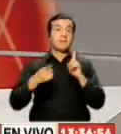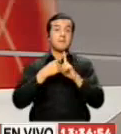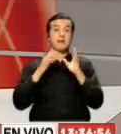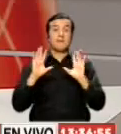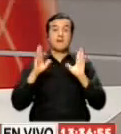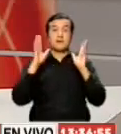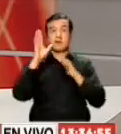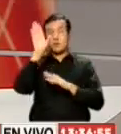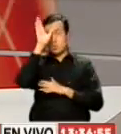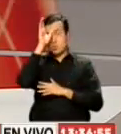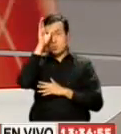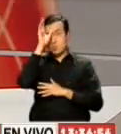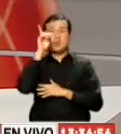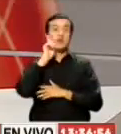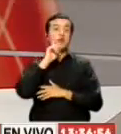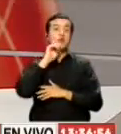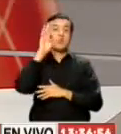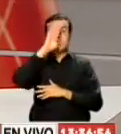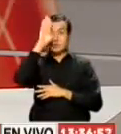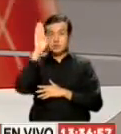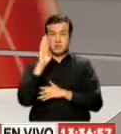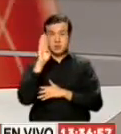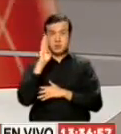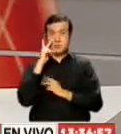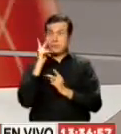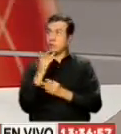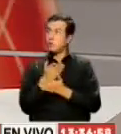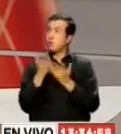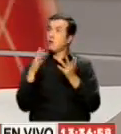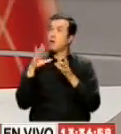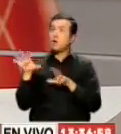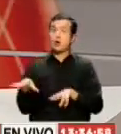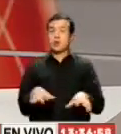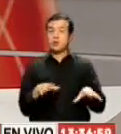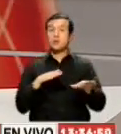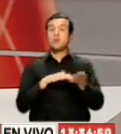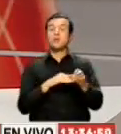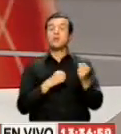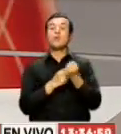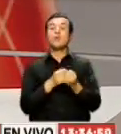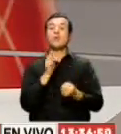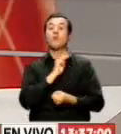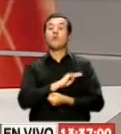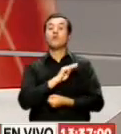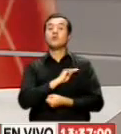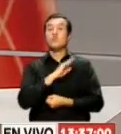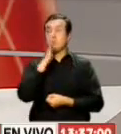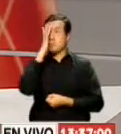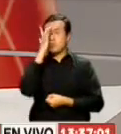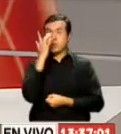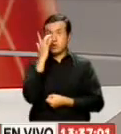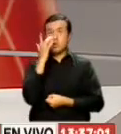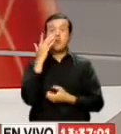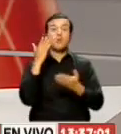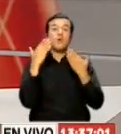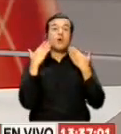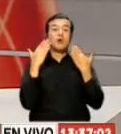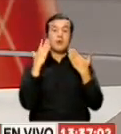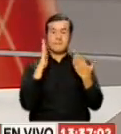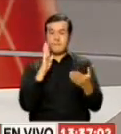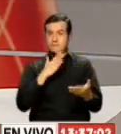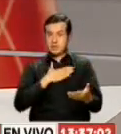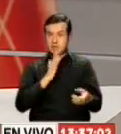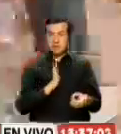cultura afroecuatoriano-brasilero, Capoeira Fest. La actividad fue auspiciada por la municipalidad a través del programa Guayaquil es mi